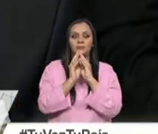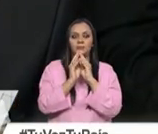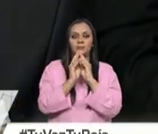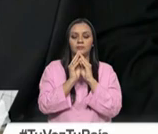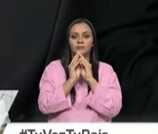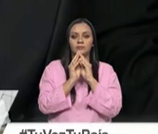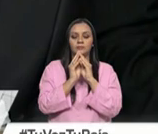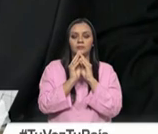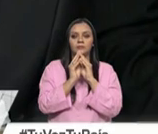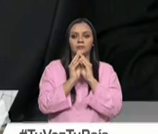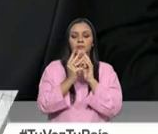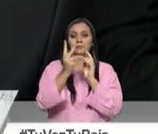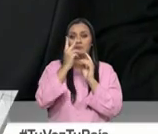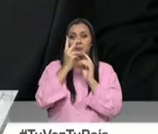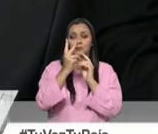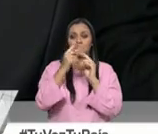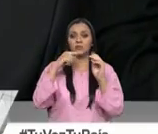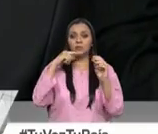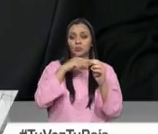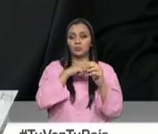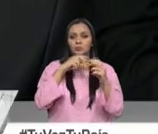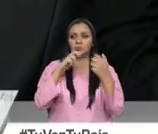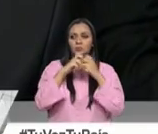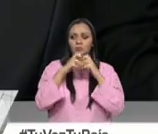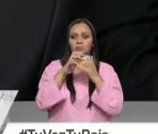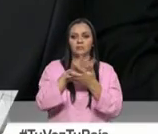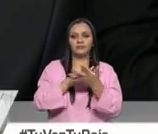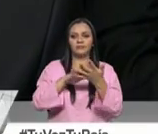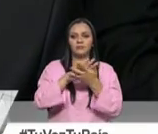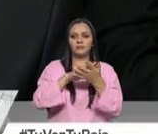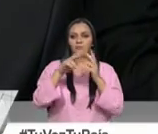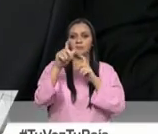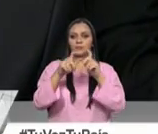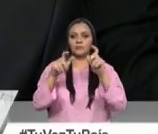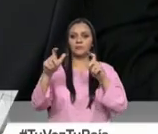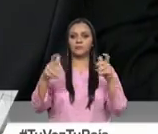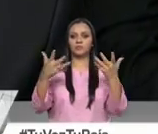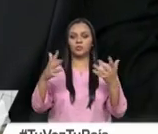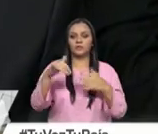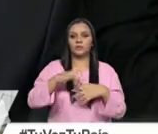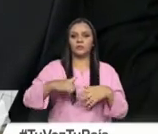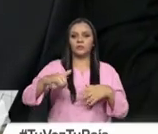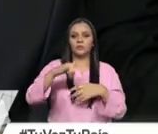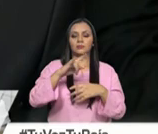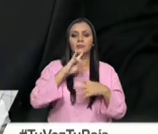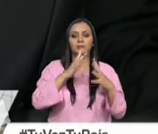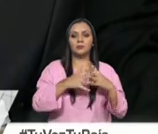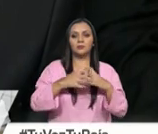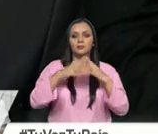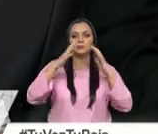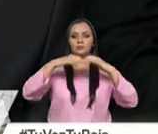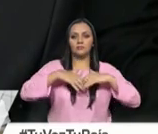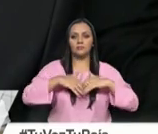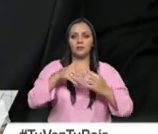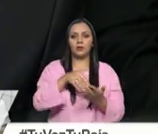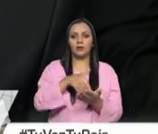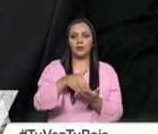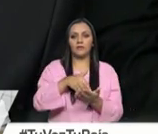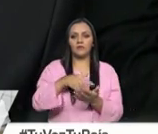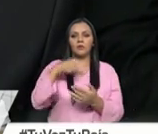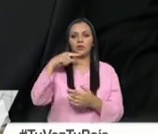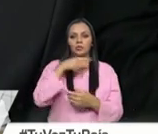Menos el efecto de las acciones de Rusia fue erosionar la fe en las constituciones democráticas de Estados Unidos. Y estos y otros